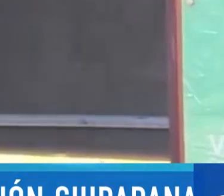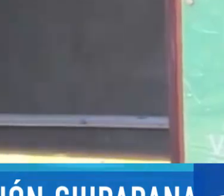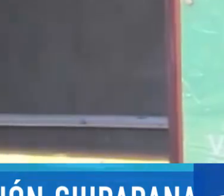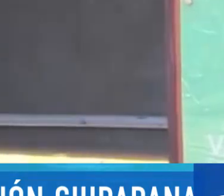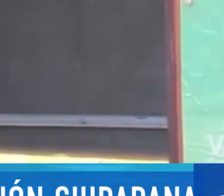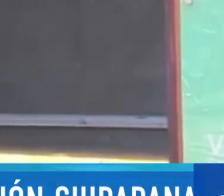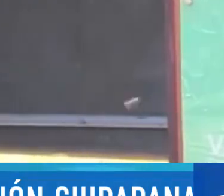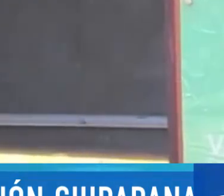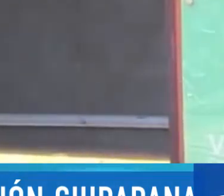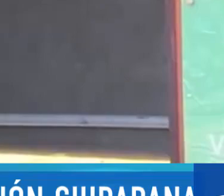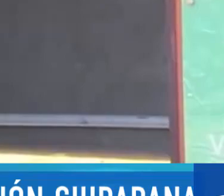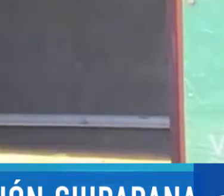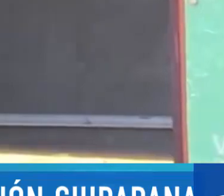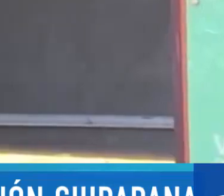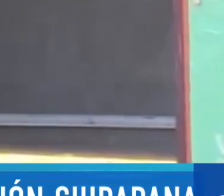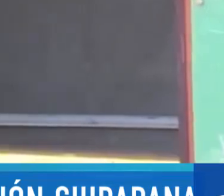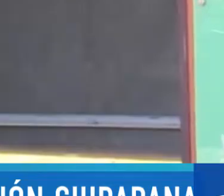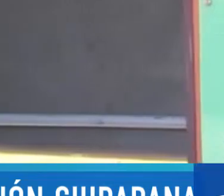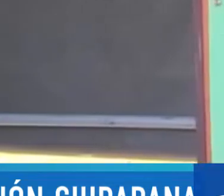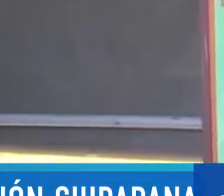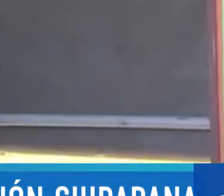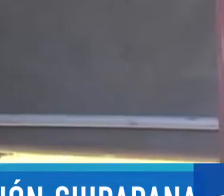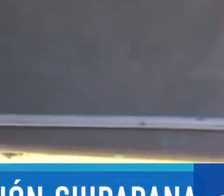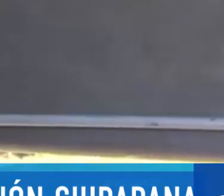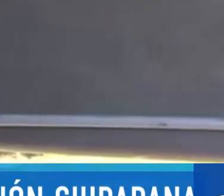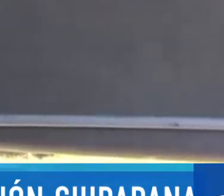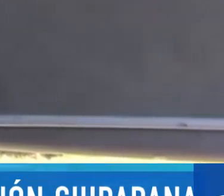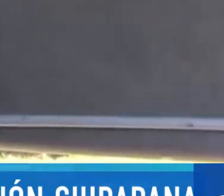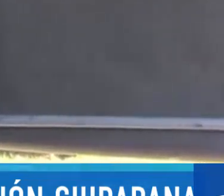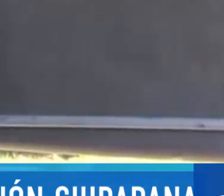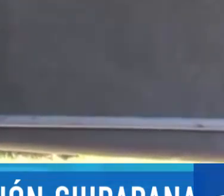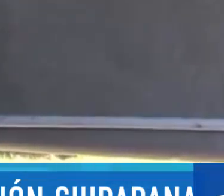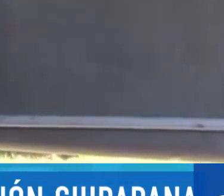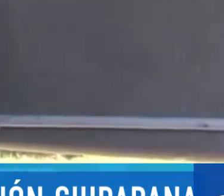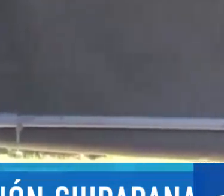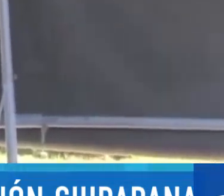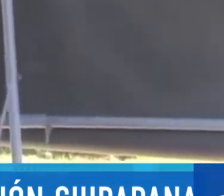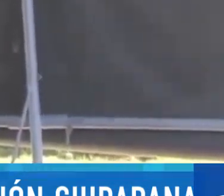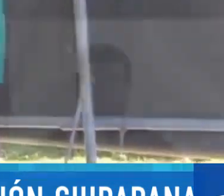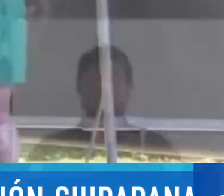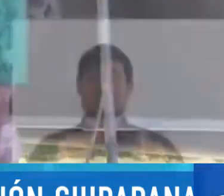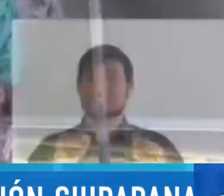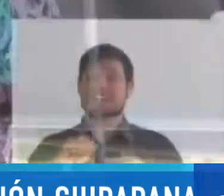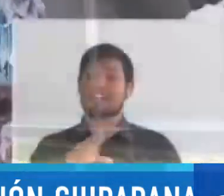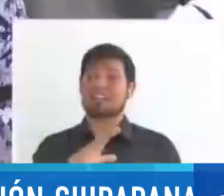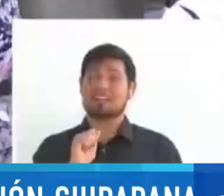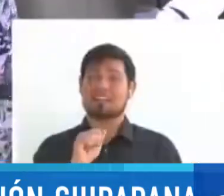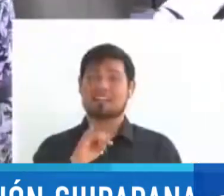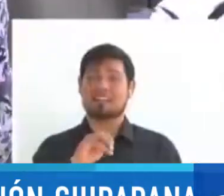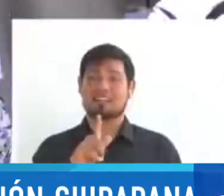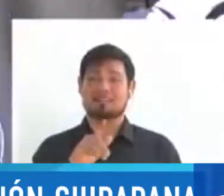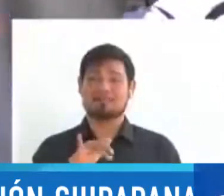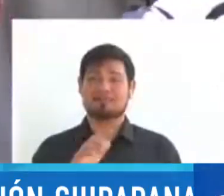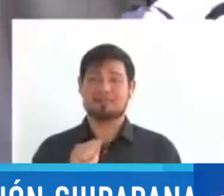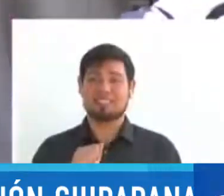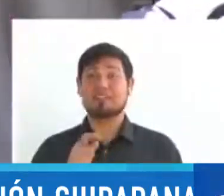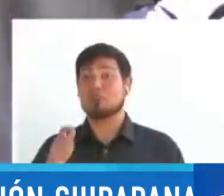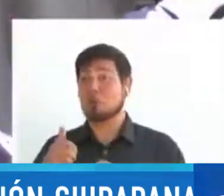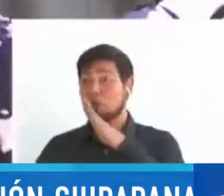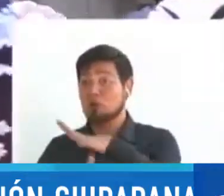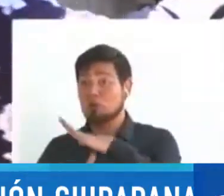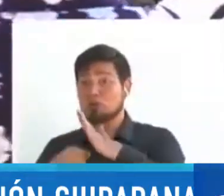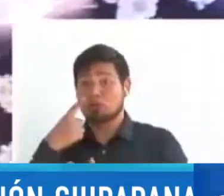las nominadas, que ya son ganadores desde el hecho de haber sido nominadas. Tan compleja y